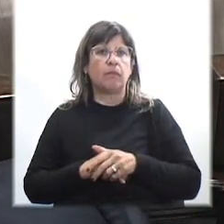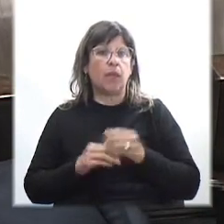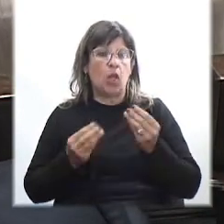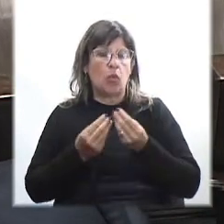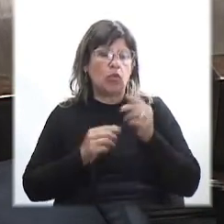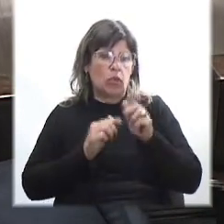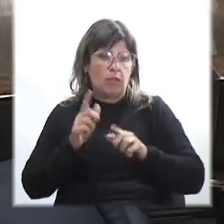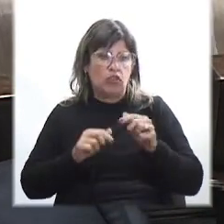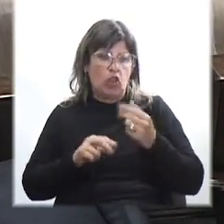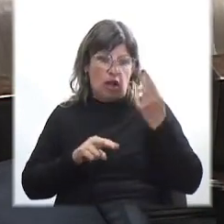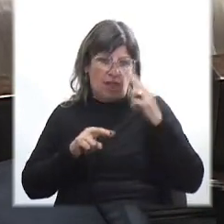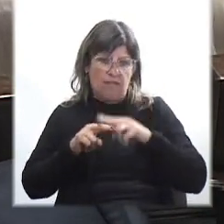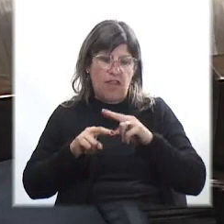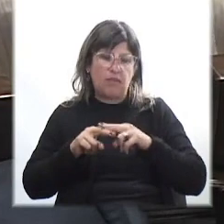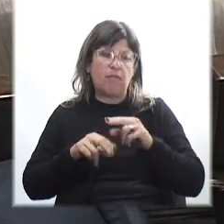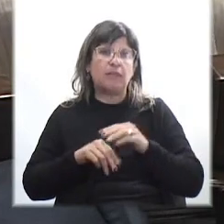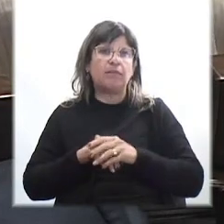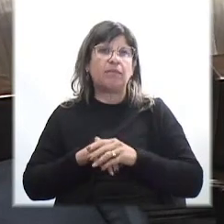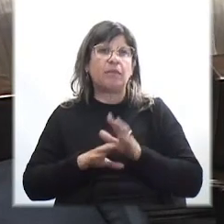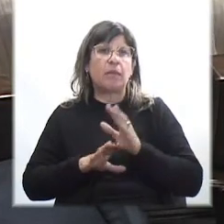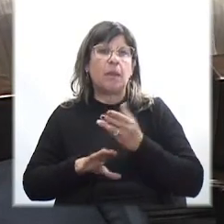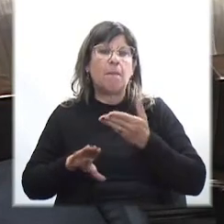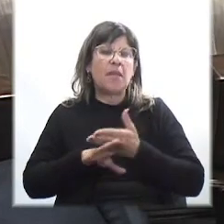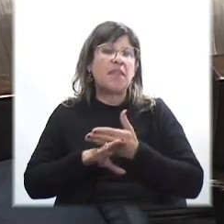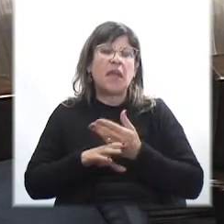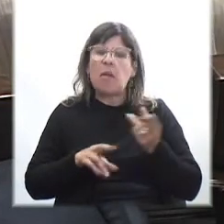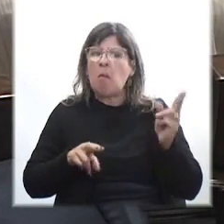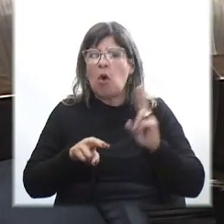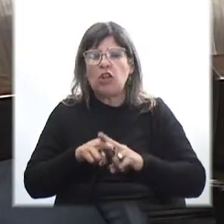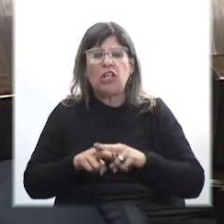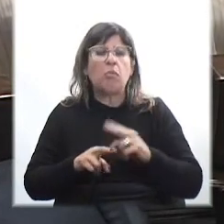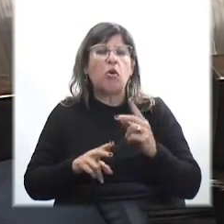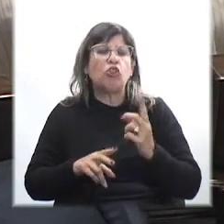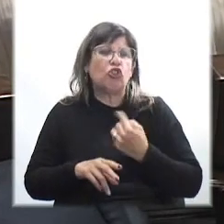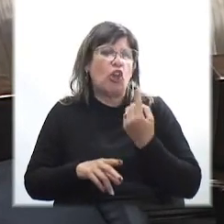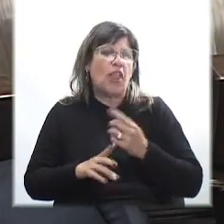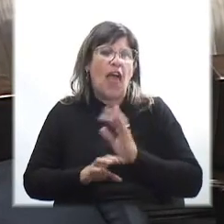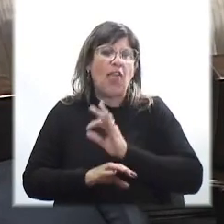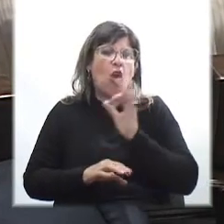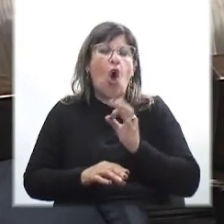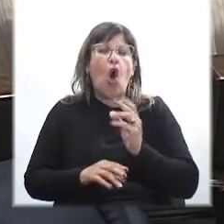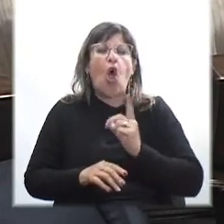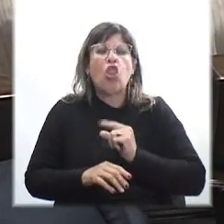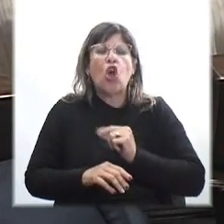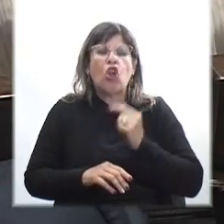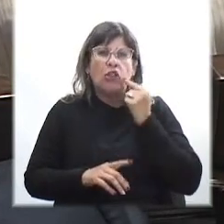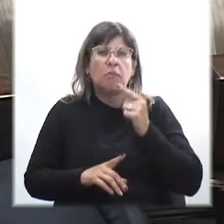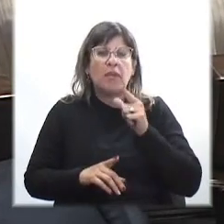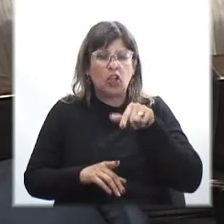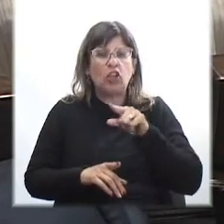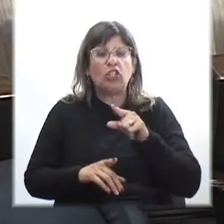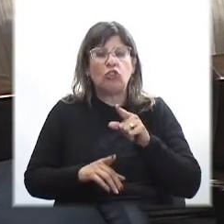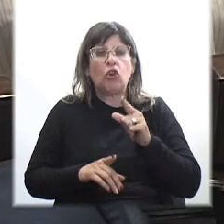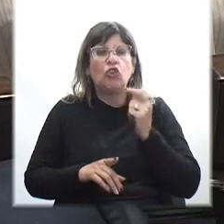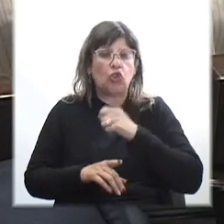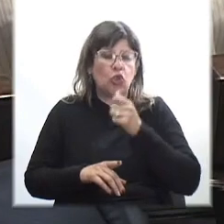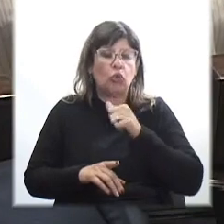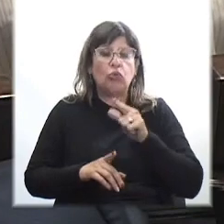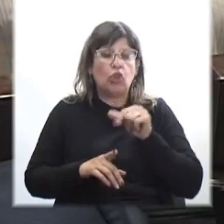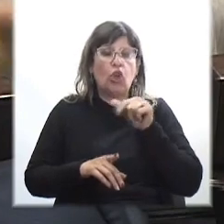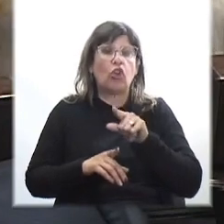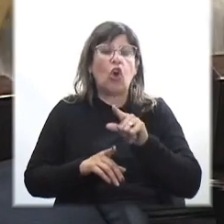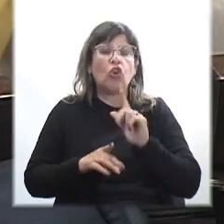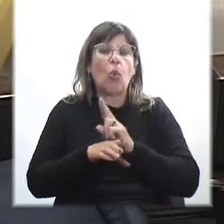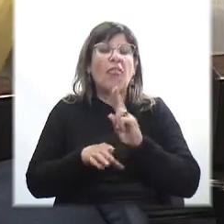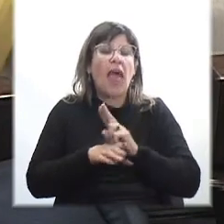Muchos pacientes, señor presidente, piden morir por dolor o por soledad, pero eso se arregla con cuidados paliativos, no matando a